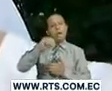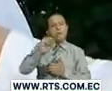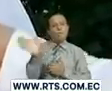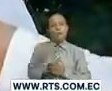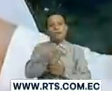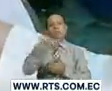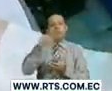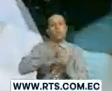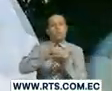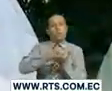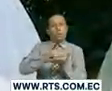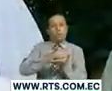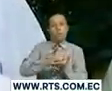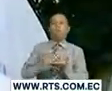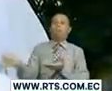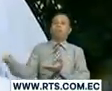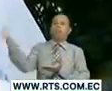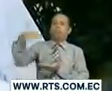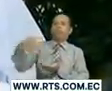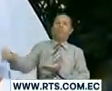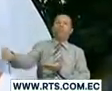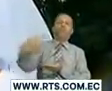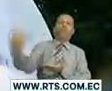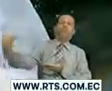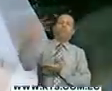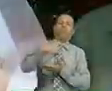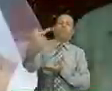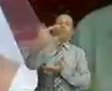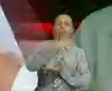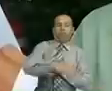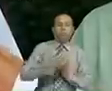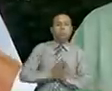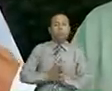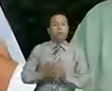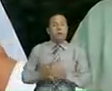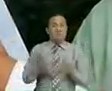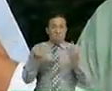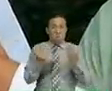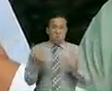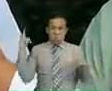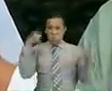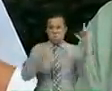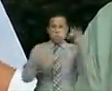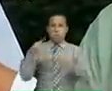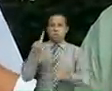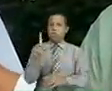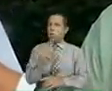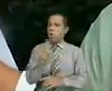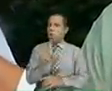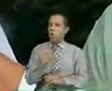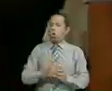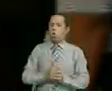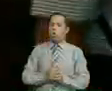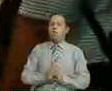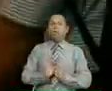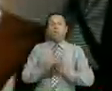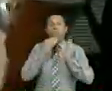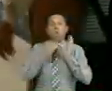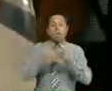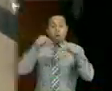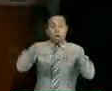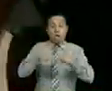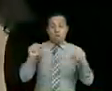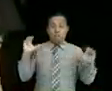el día 3, 5 vuelos por semana inicialmente. No pueden ingresar los acompañantes, solamente pueden entrar los pasajeros. Para el caso de